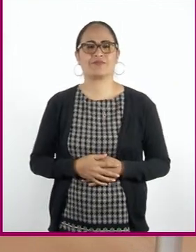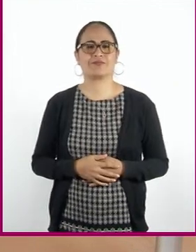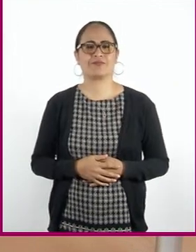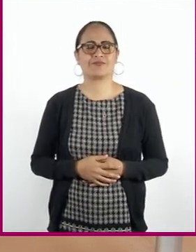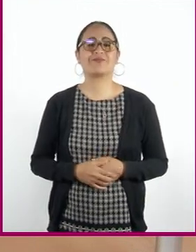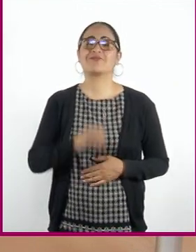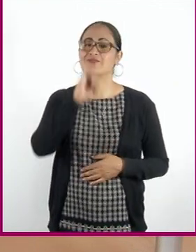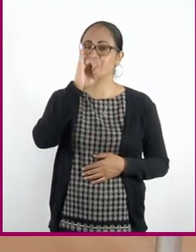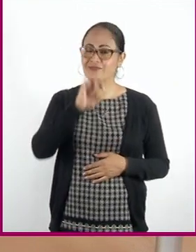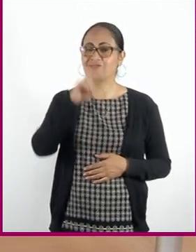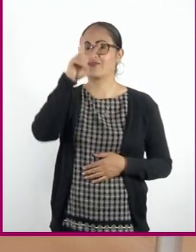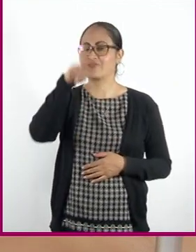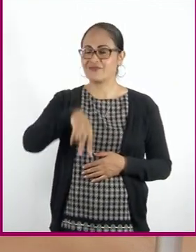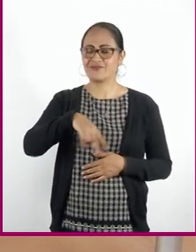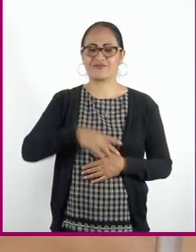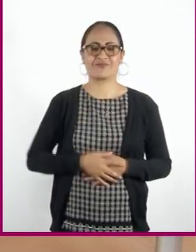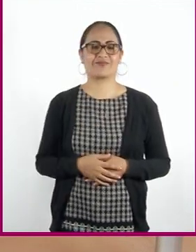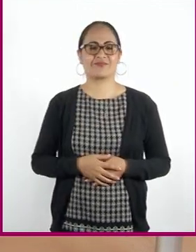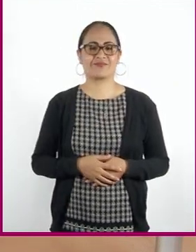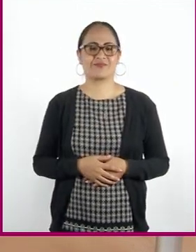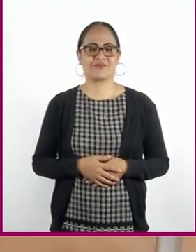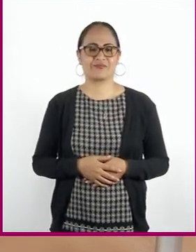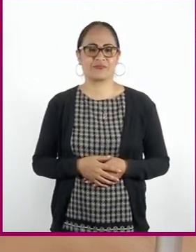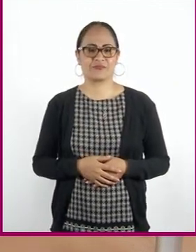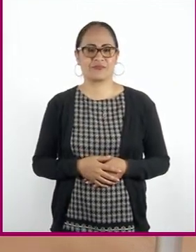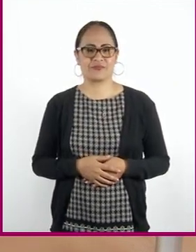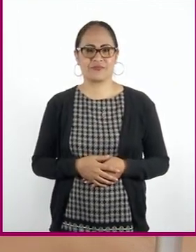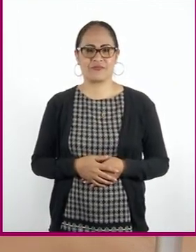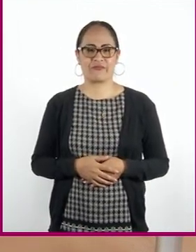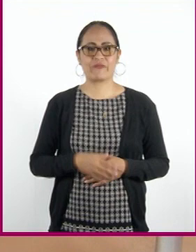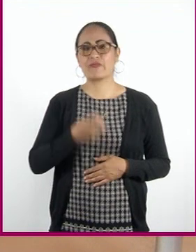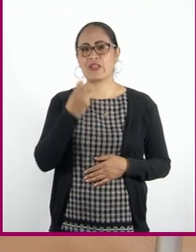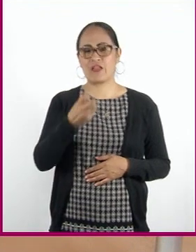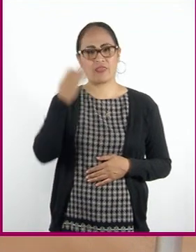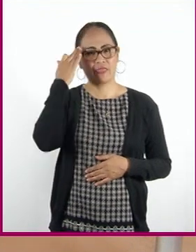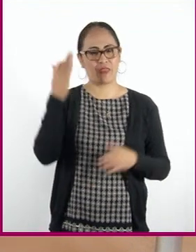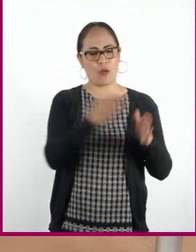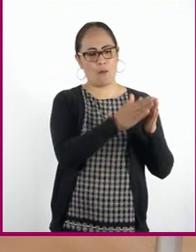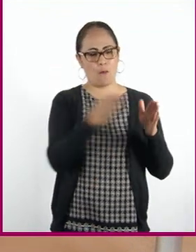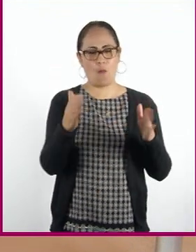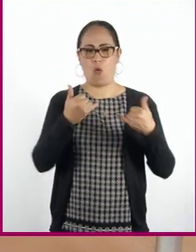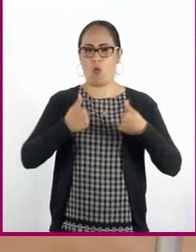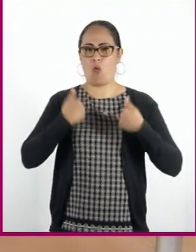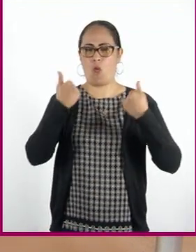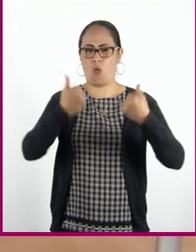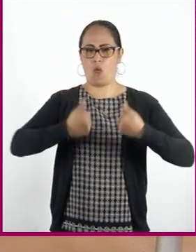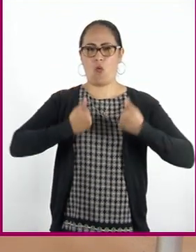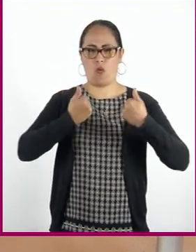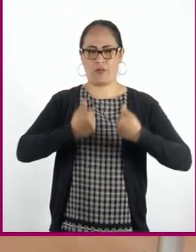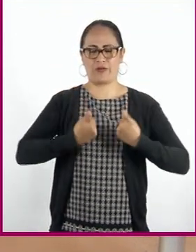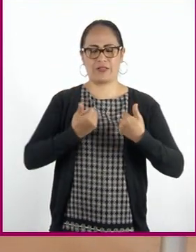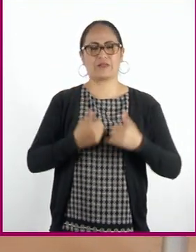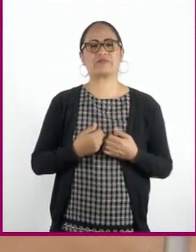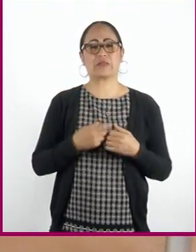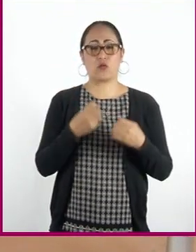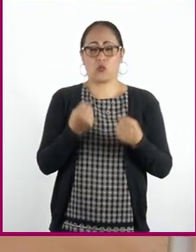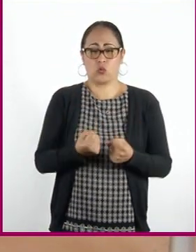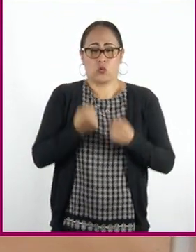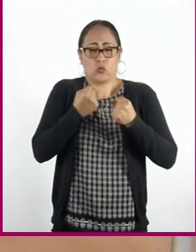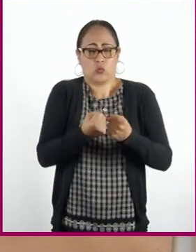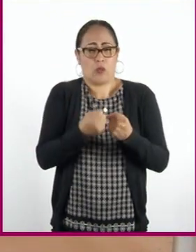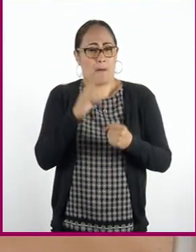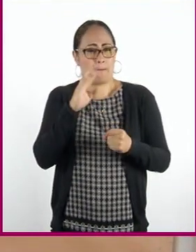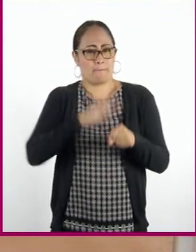Así es, maestro Raúl. Y es precisamente durante la etapa de la adolescencia cuando estas potencialidades se vuelven más